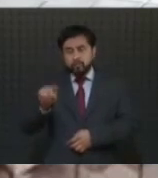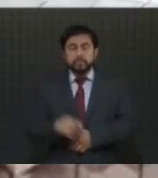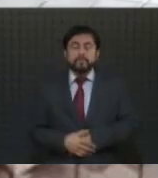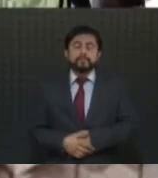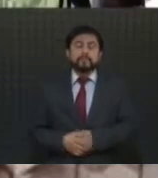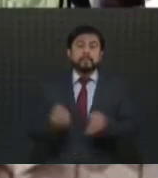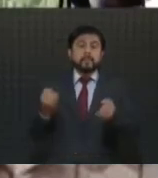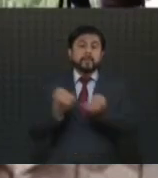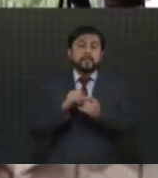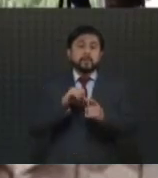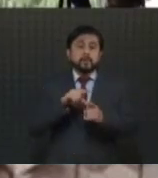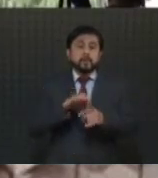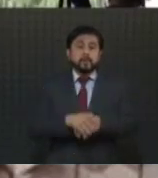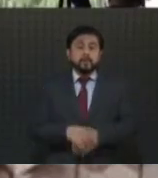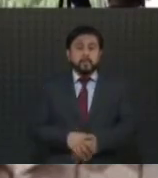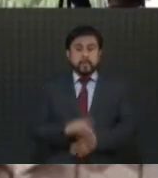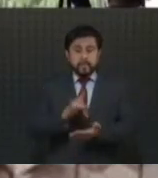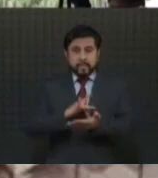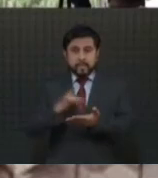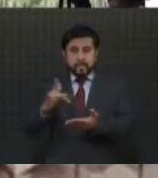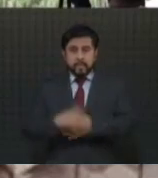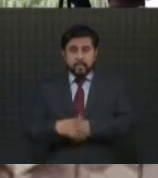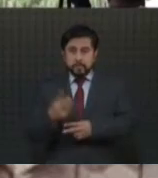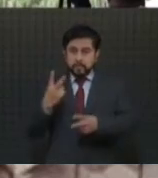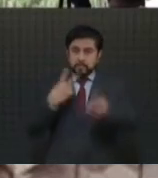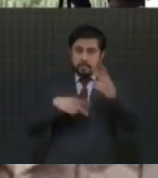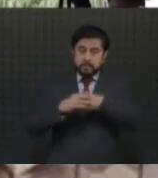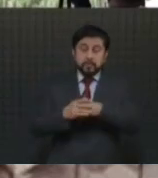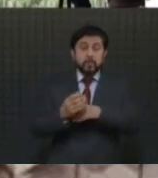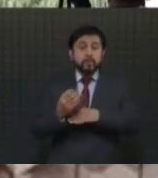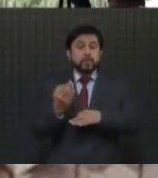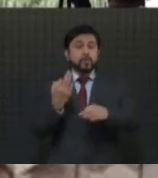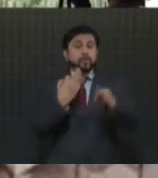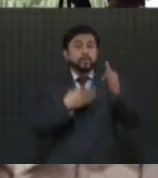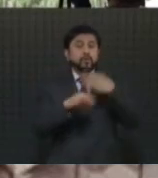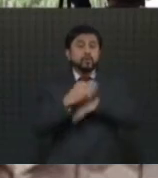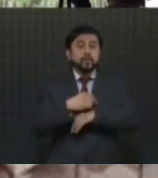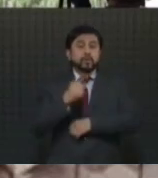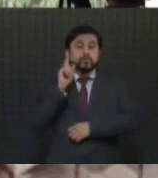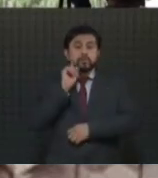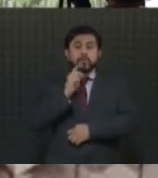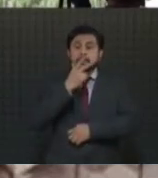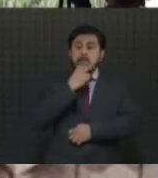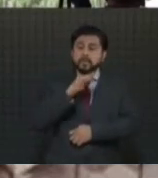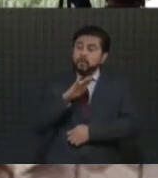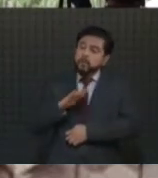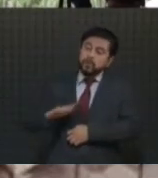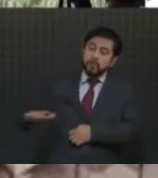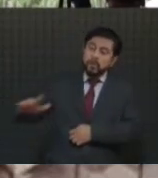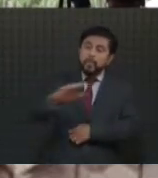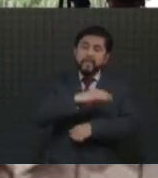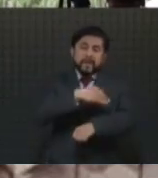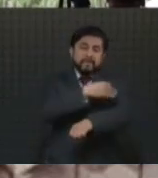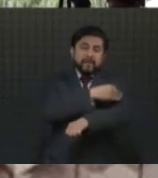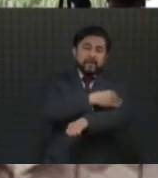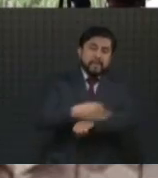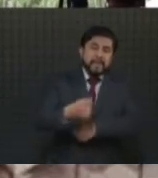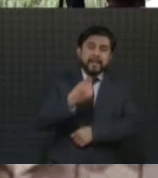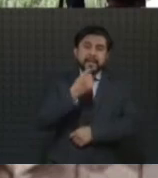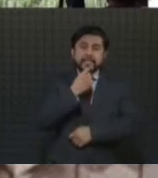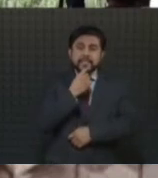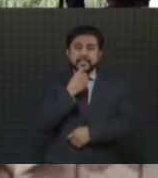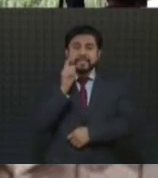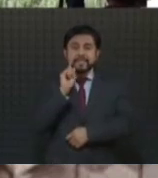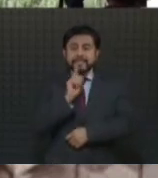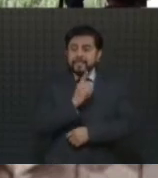Asimismo, agradecemos contar con la gentil presencia en esta tarde de todas las vecinas y vecinos, familias, niñas y niños de